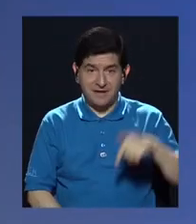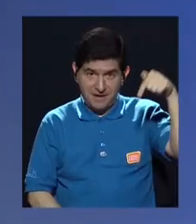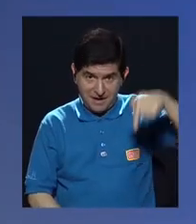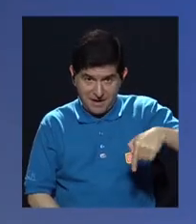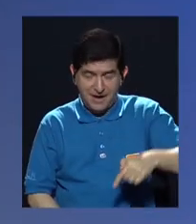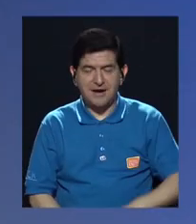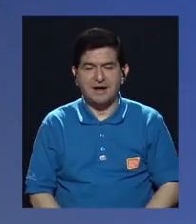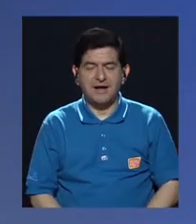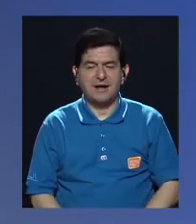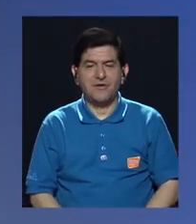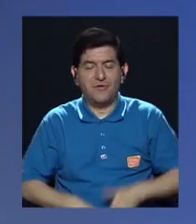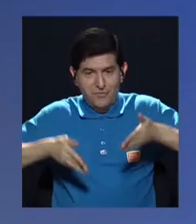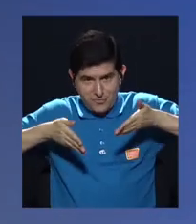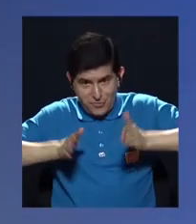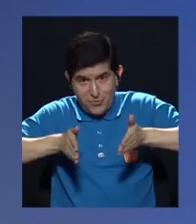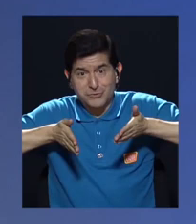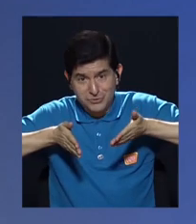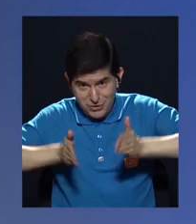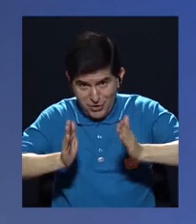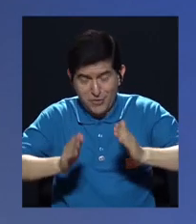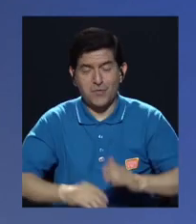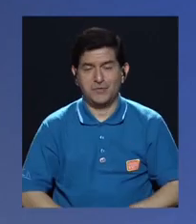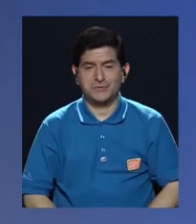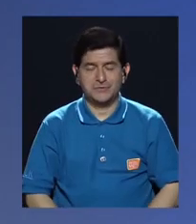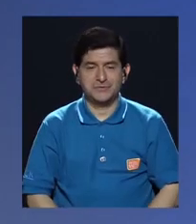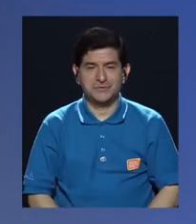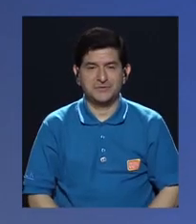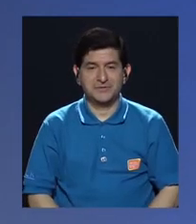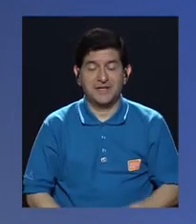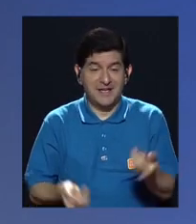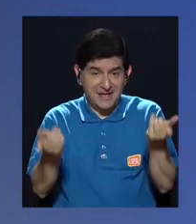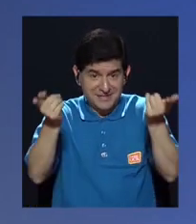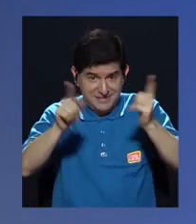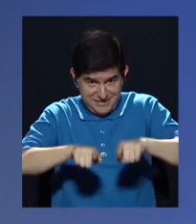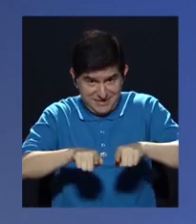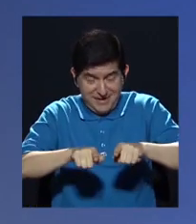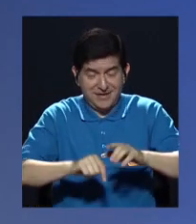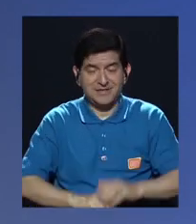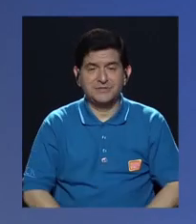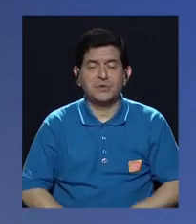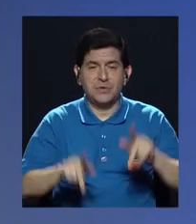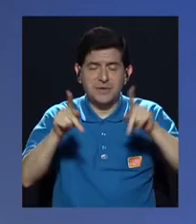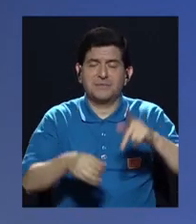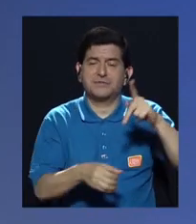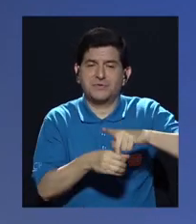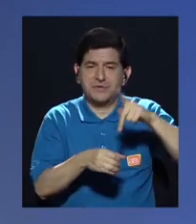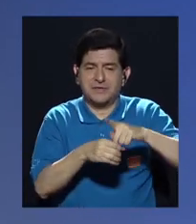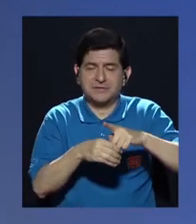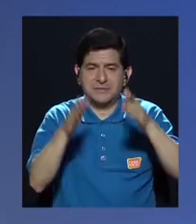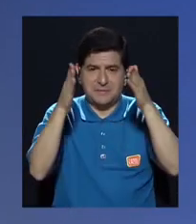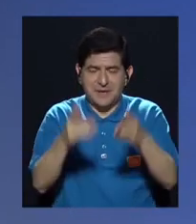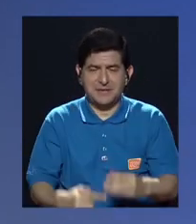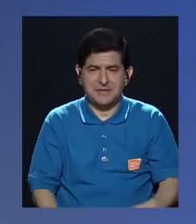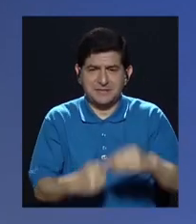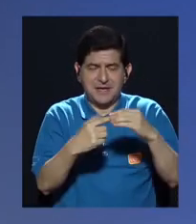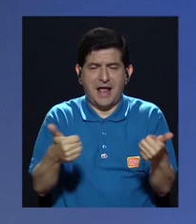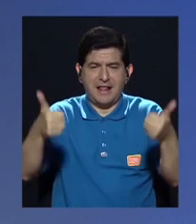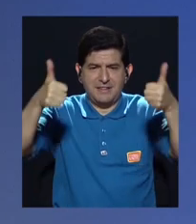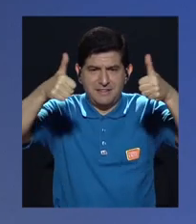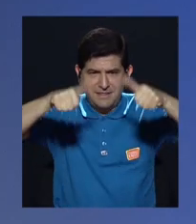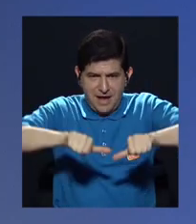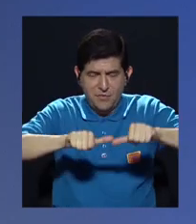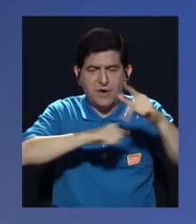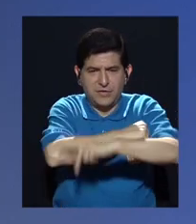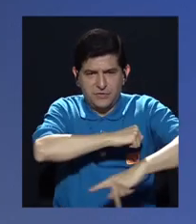Estamos con los descendientes, con los hijos, nada más y nada menos, de quienes protagonizaron un